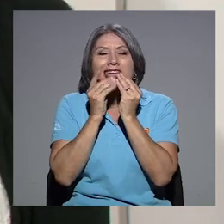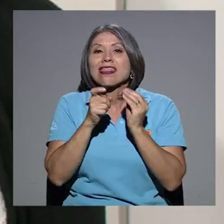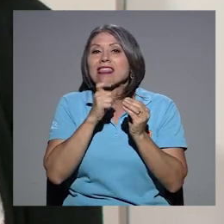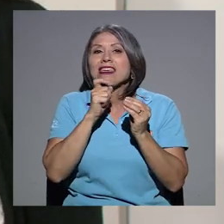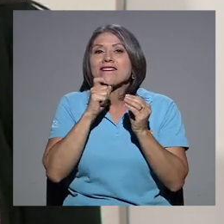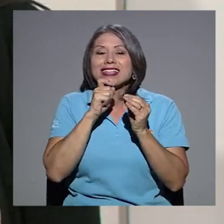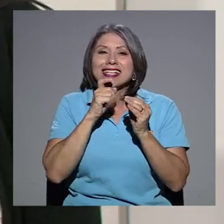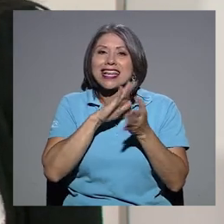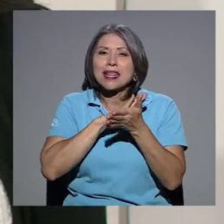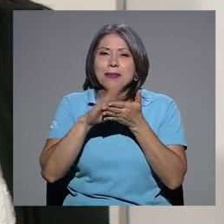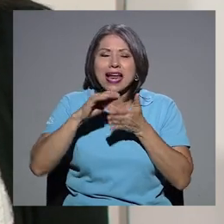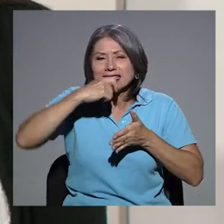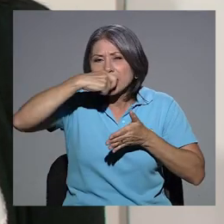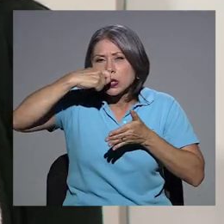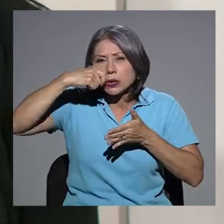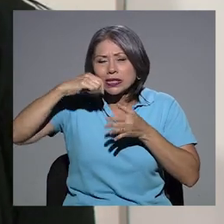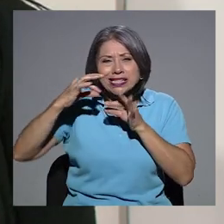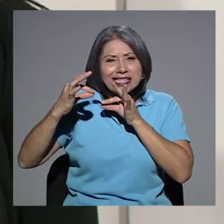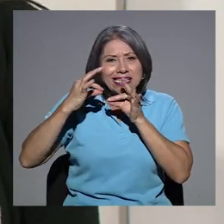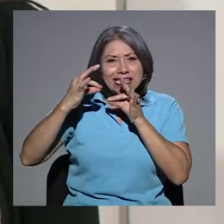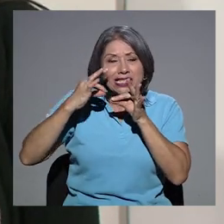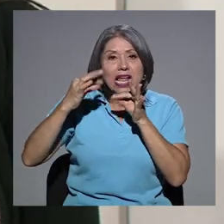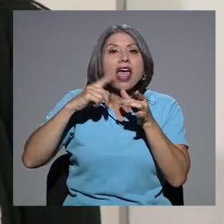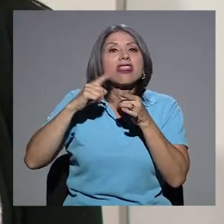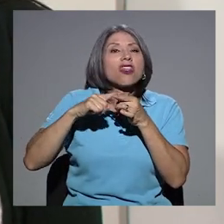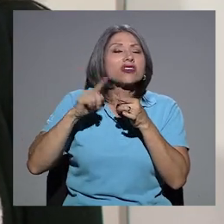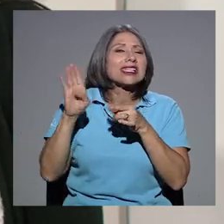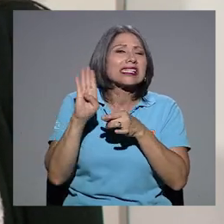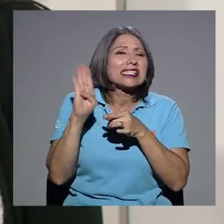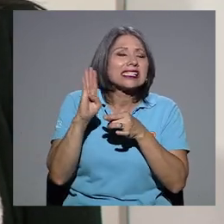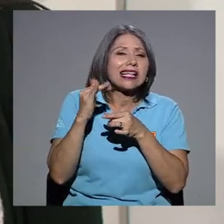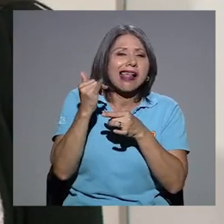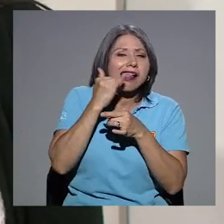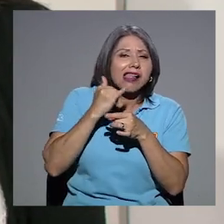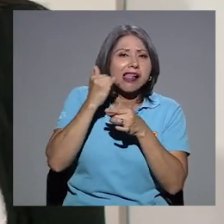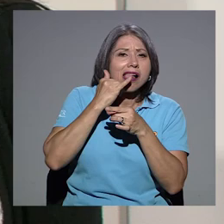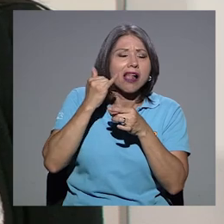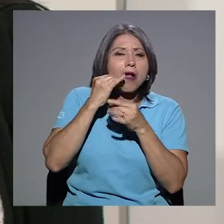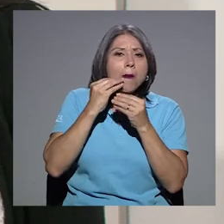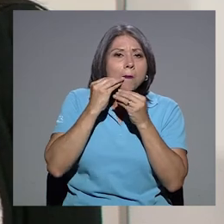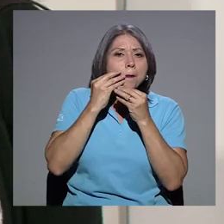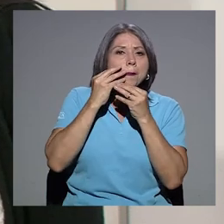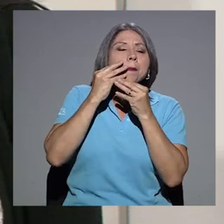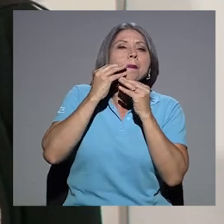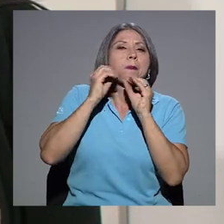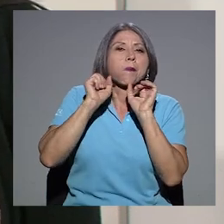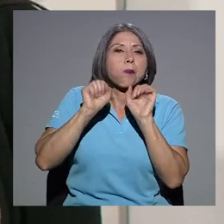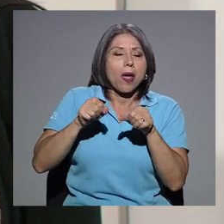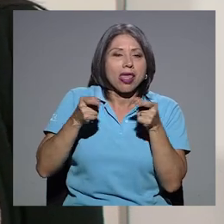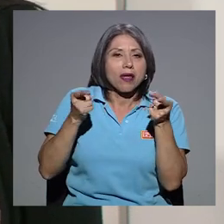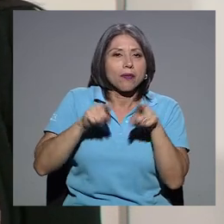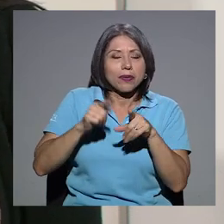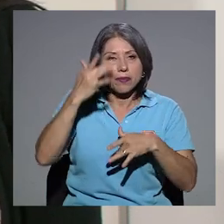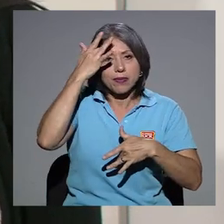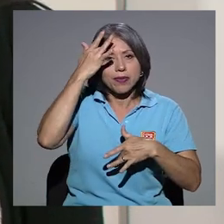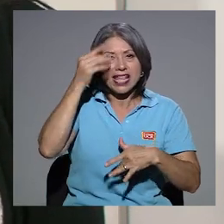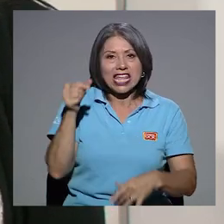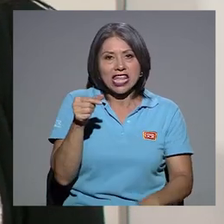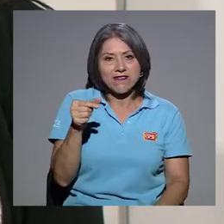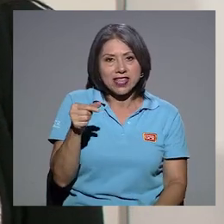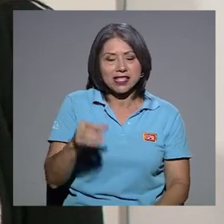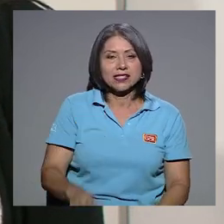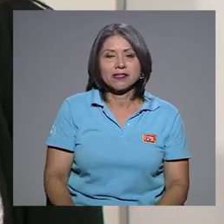difícil limpiarse. Entonces voy a acumular más placa, voy a acumular más sarro y eso me va a aumentar el riesgo de desarrollar una gingivitis.